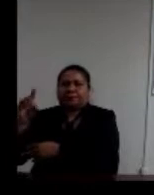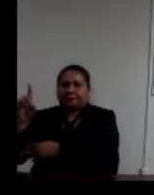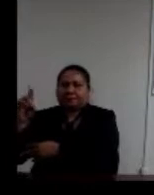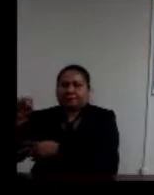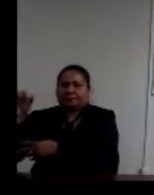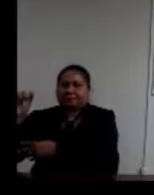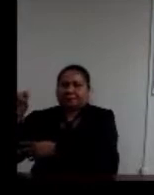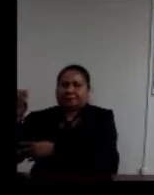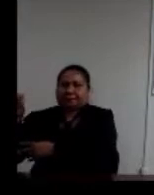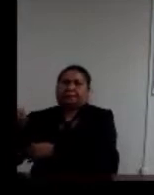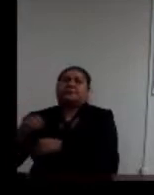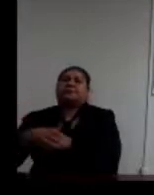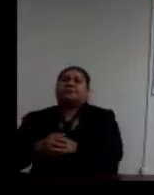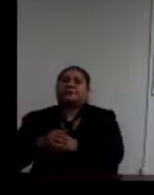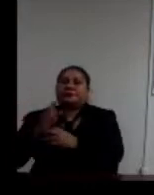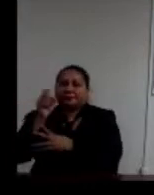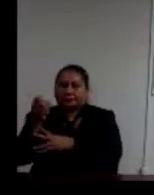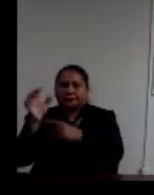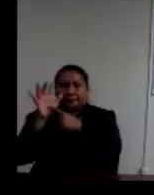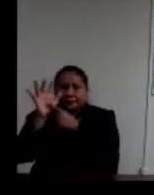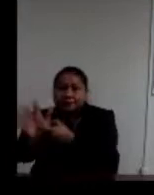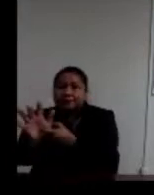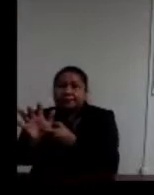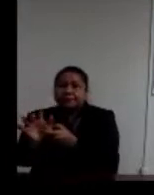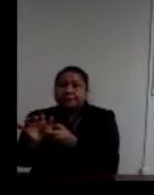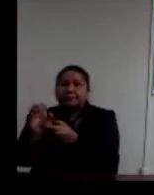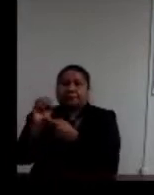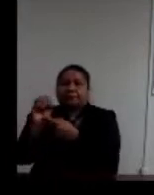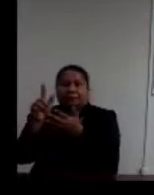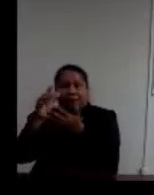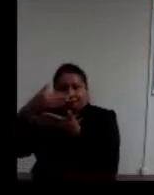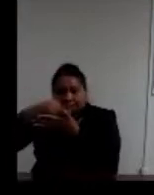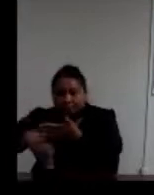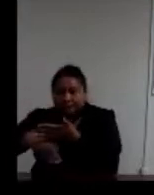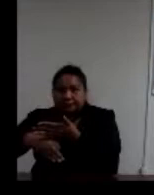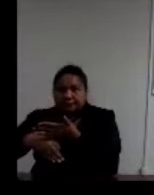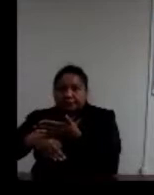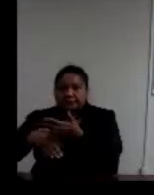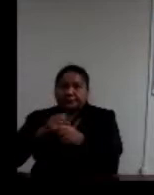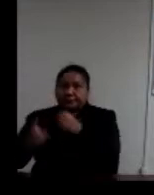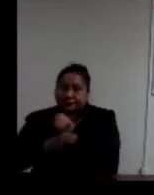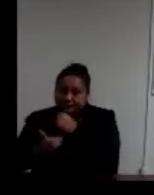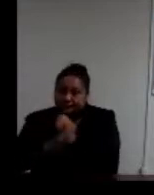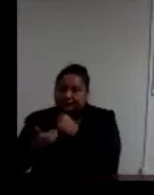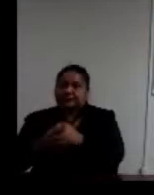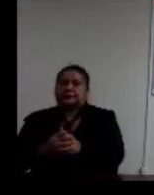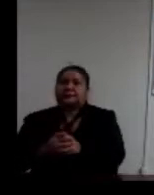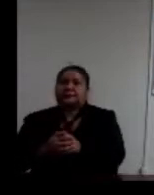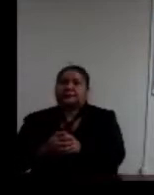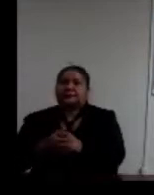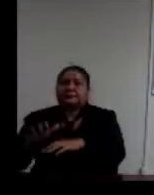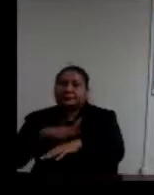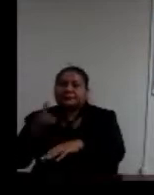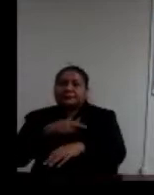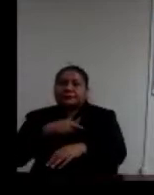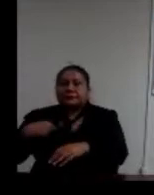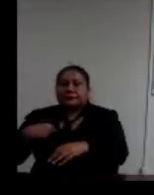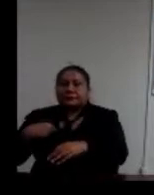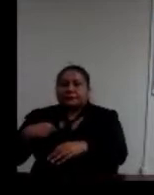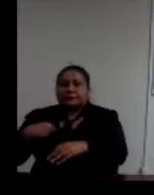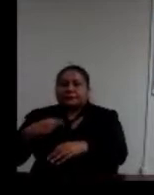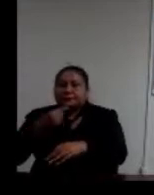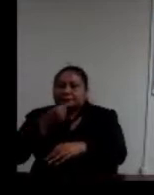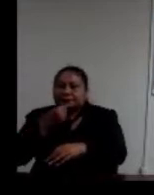explica la presencia o ausencia de algunos de los síntomas. Porque nosotros tratamos de mantener